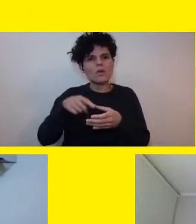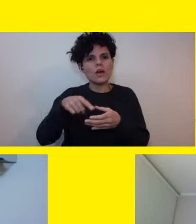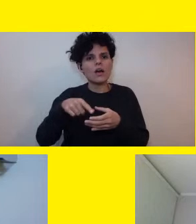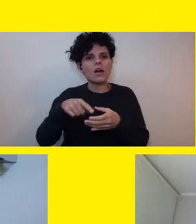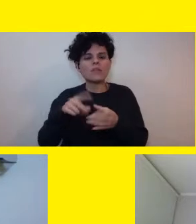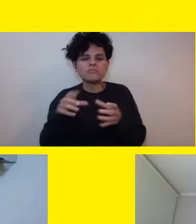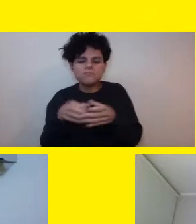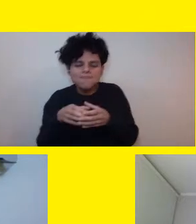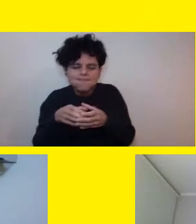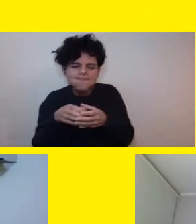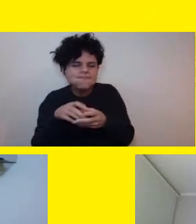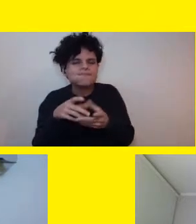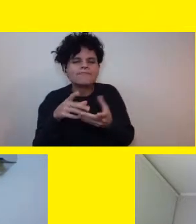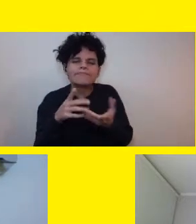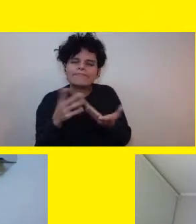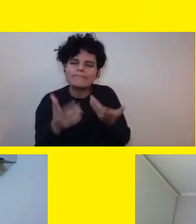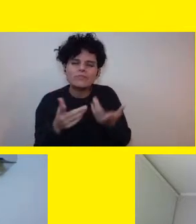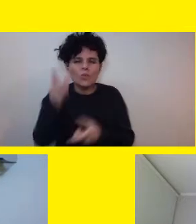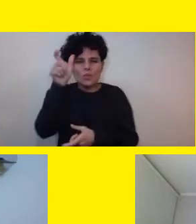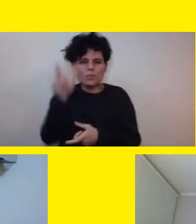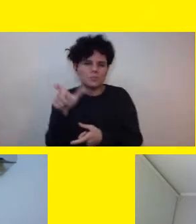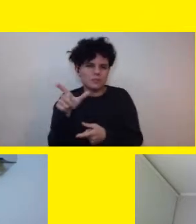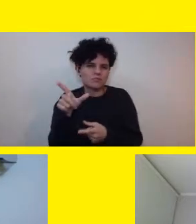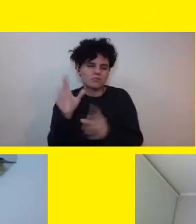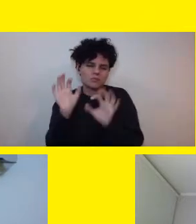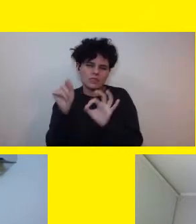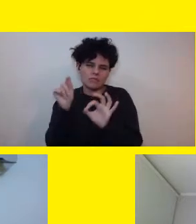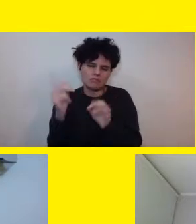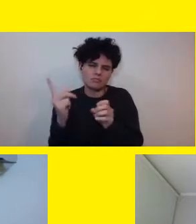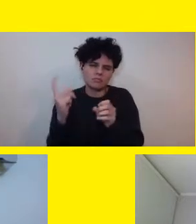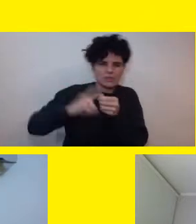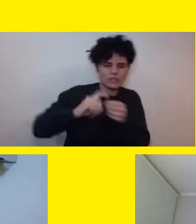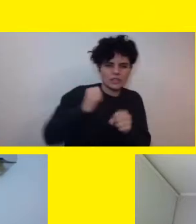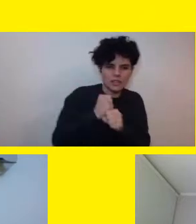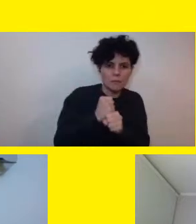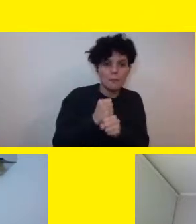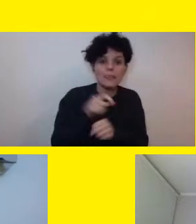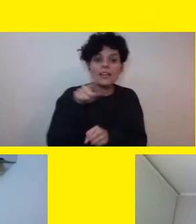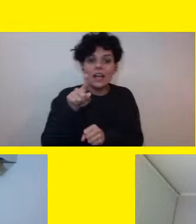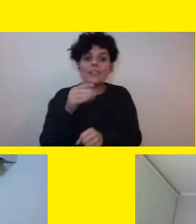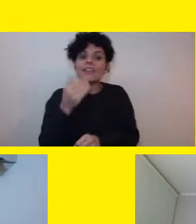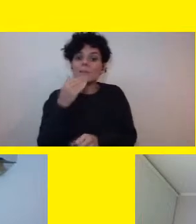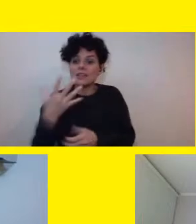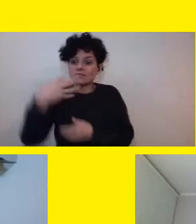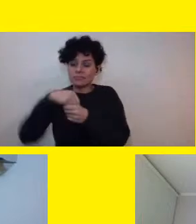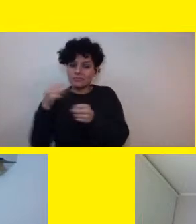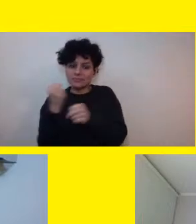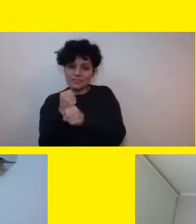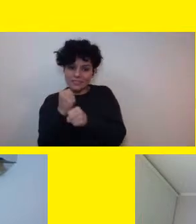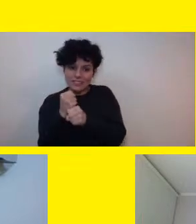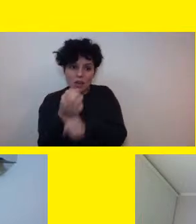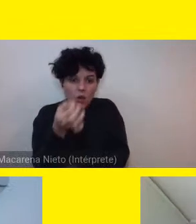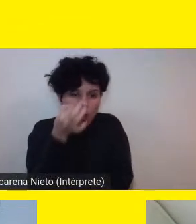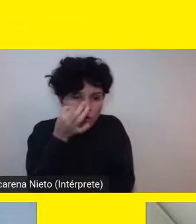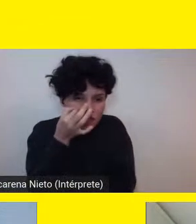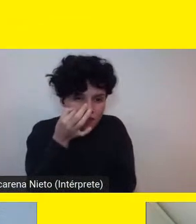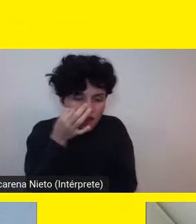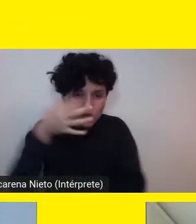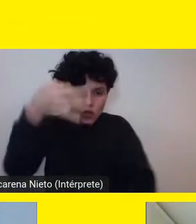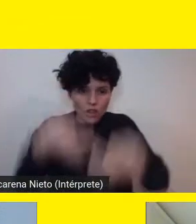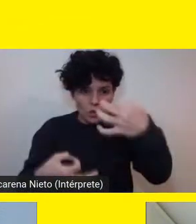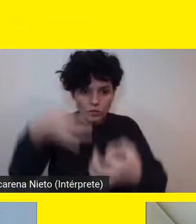abogado, y trabaja en el Observatorio de Justicia Transicional del Centro de Derechos Humanos de la